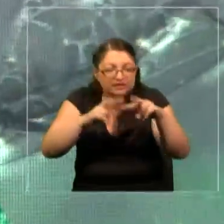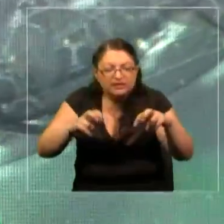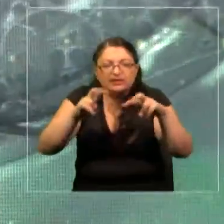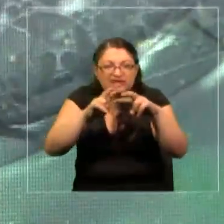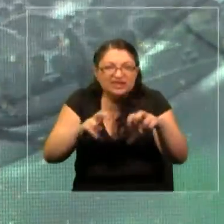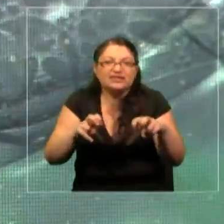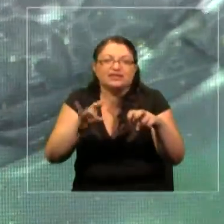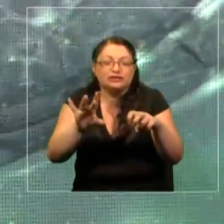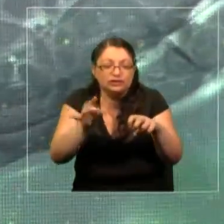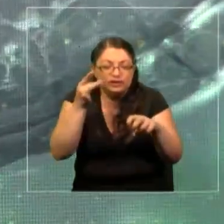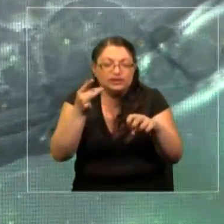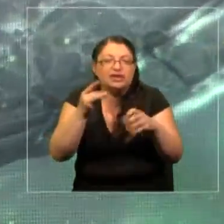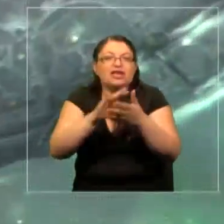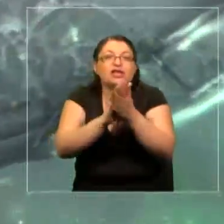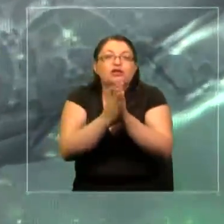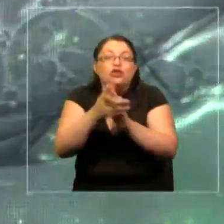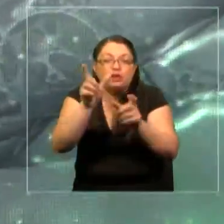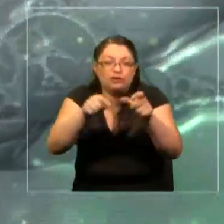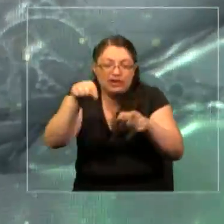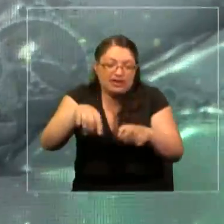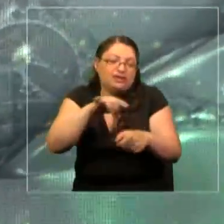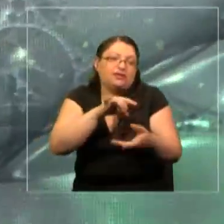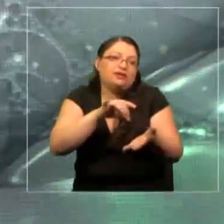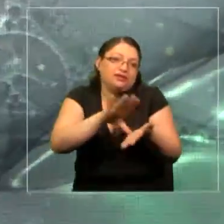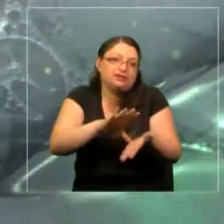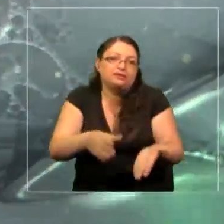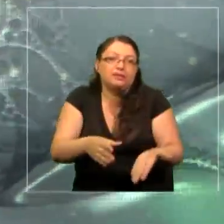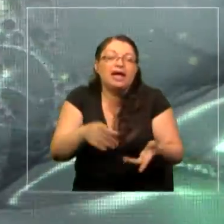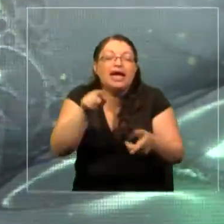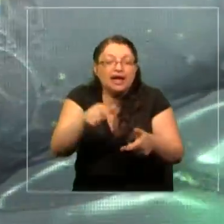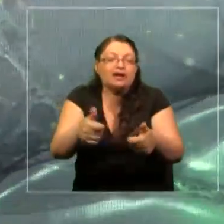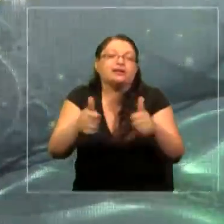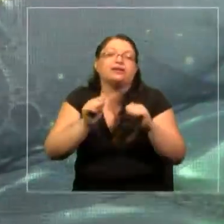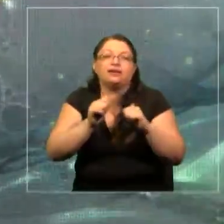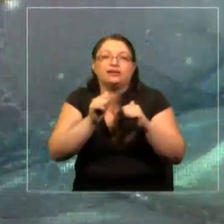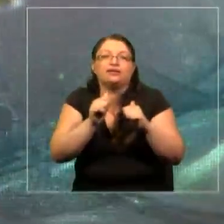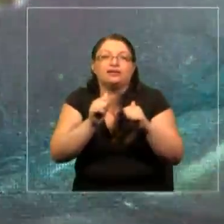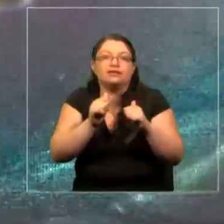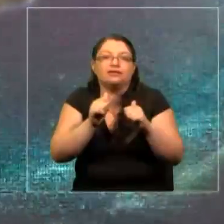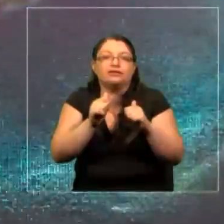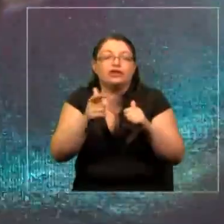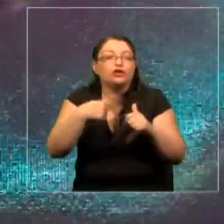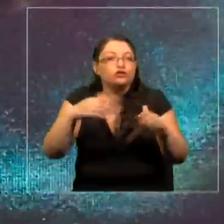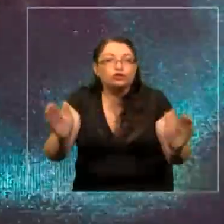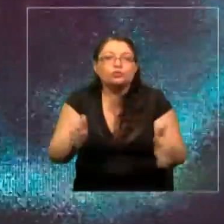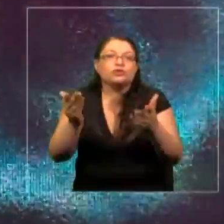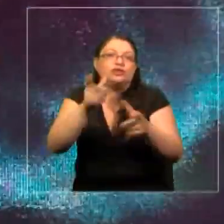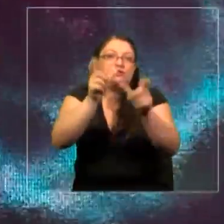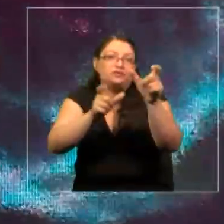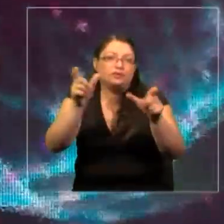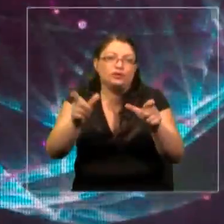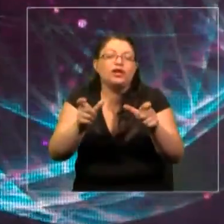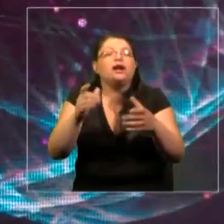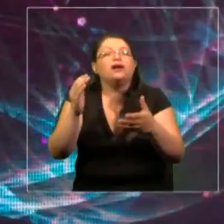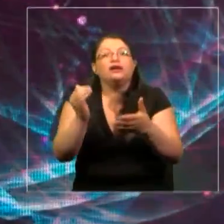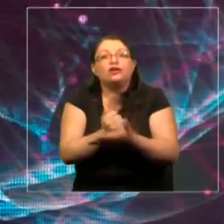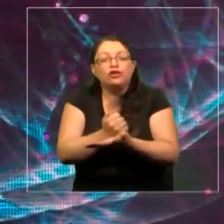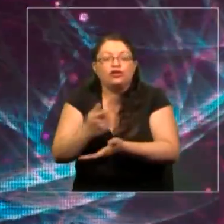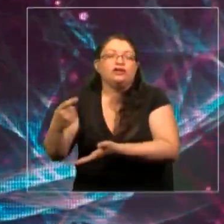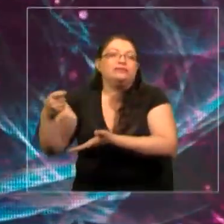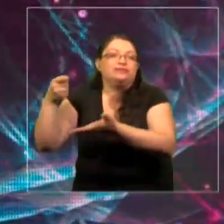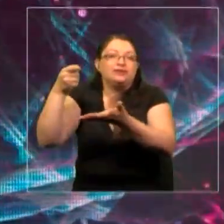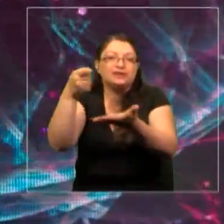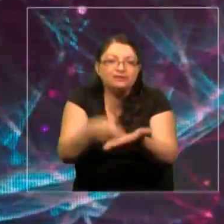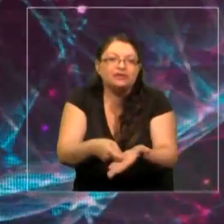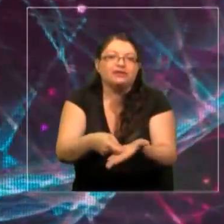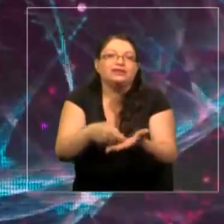las personas de este país. Ese es el desafío que instamos a las personas a que logren, que inviertan en